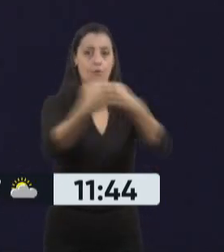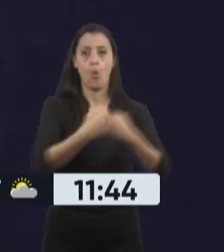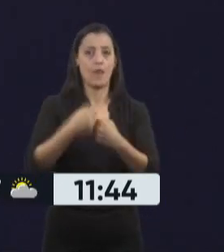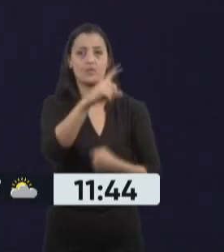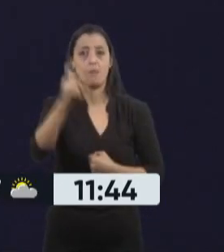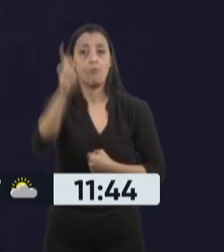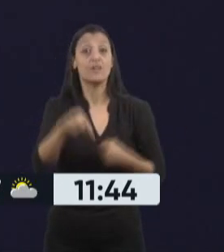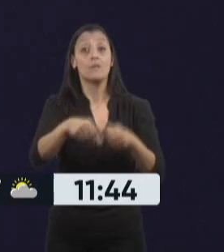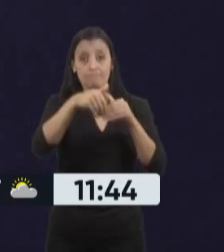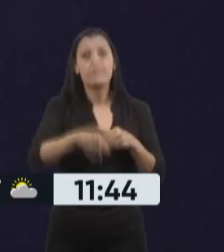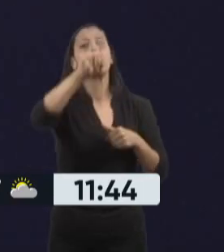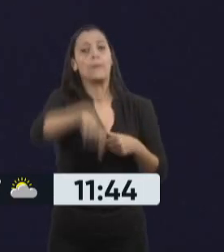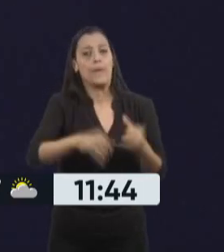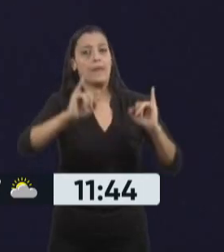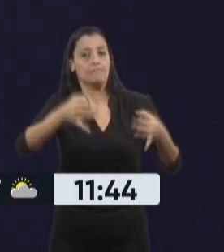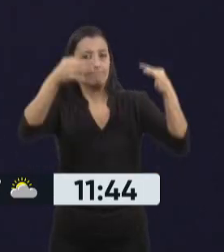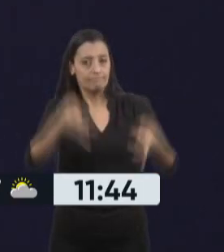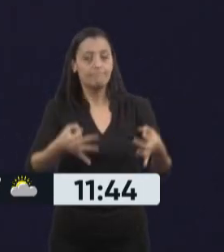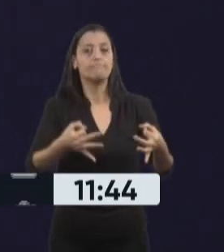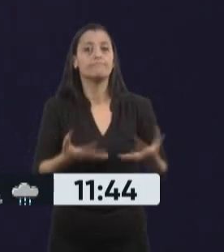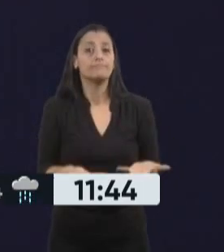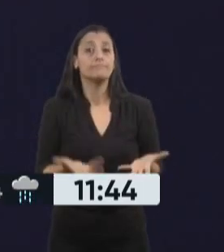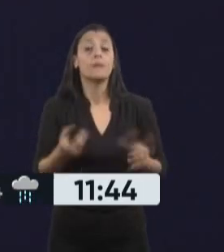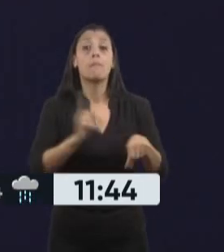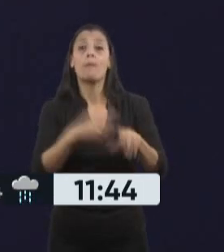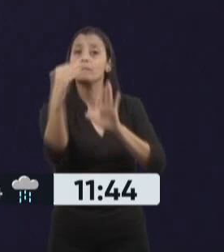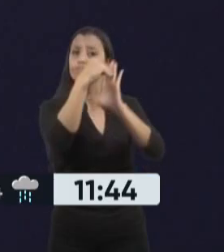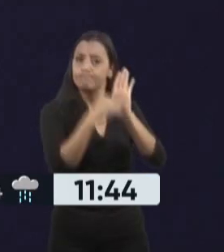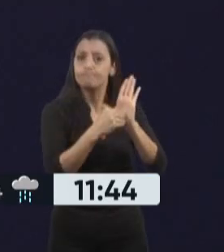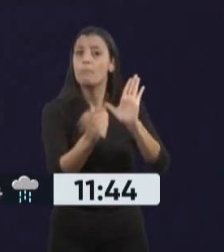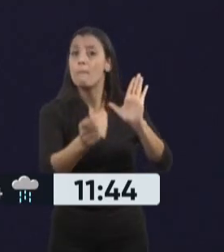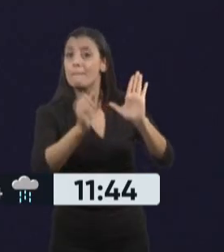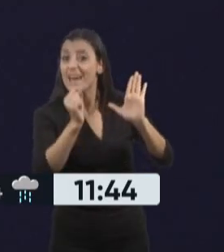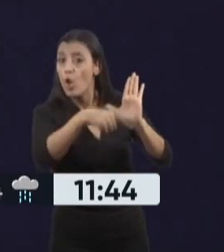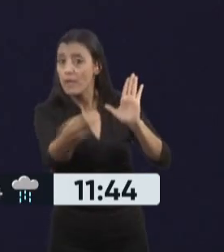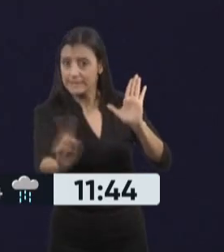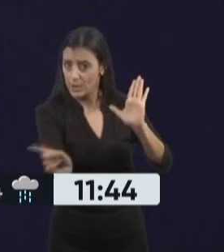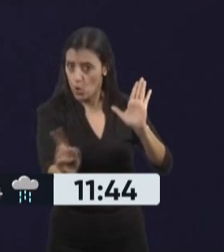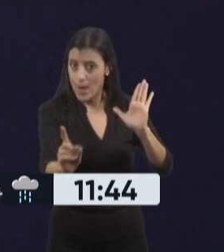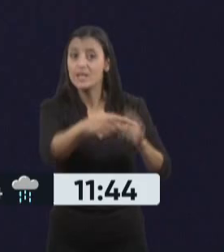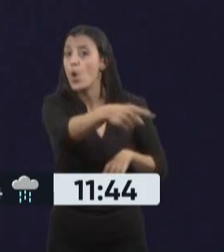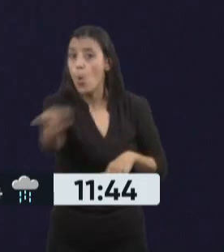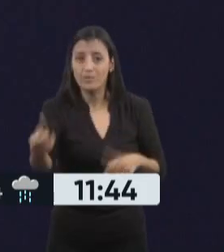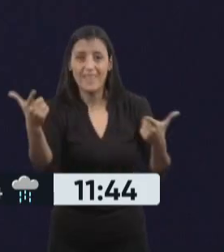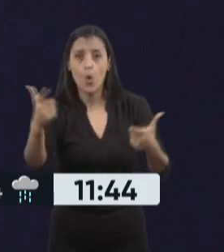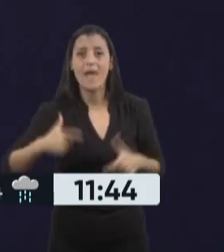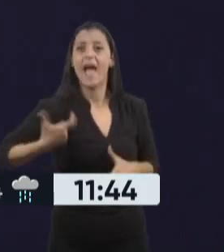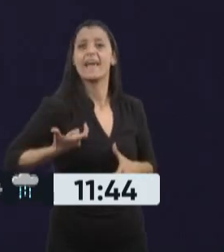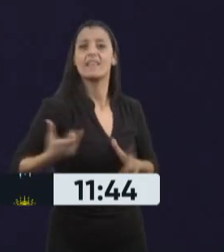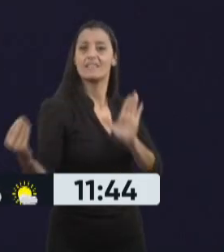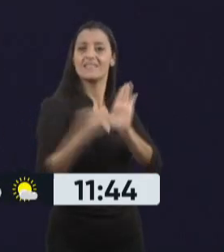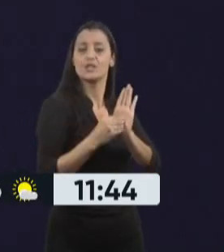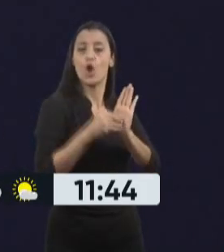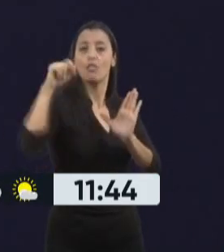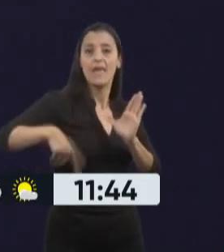efectivamente podamos hacer que la acreditación no es de los periodistas. O sea, ustedes no tienen ninguna acreditación en Casa Rosada. La acreditación